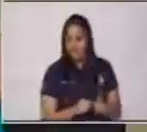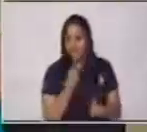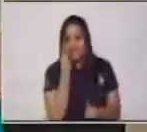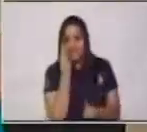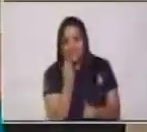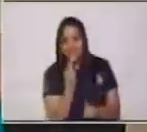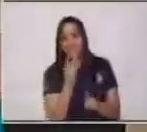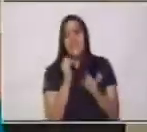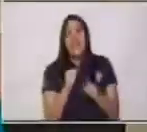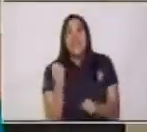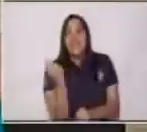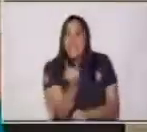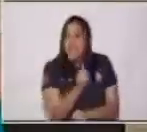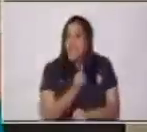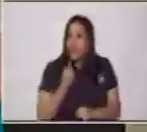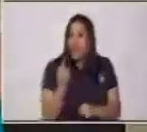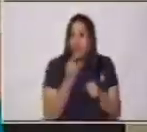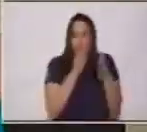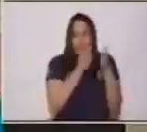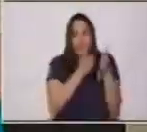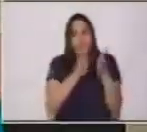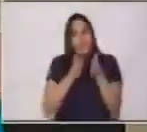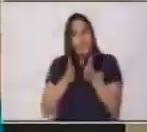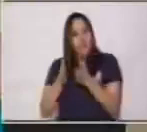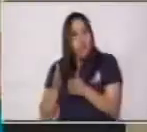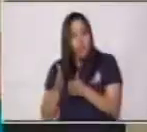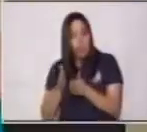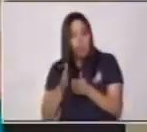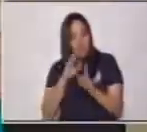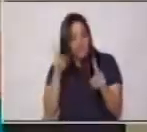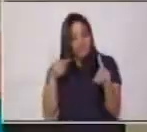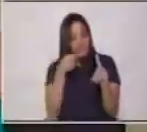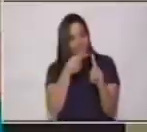y todos siguen un orden.